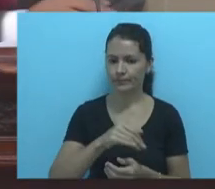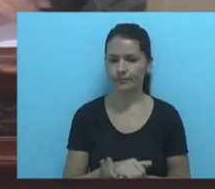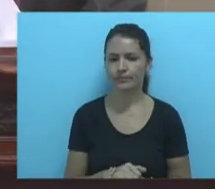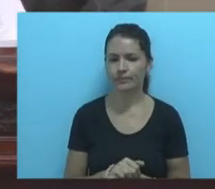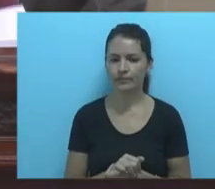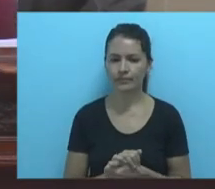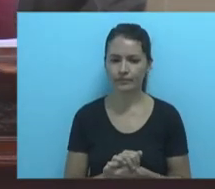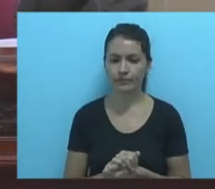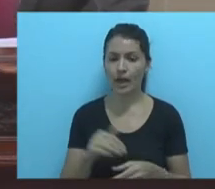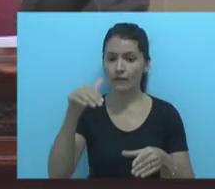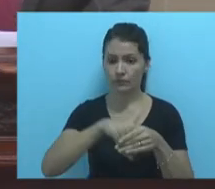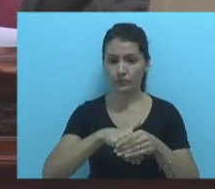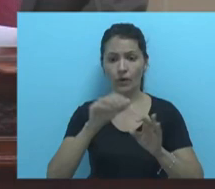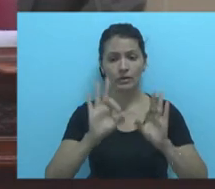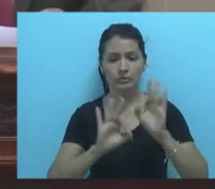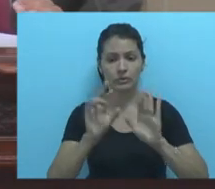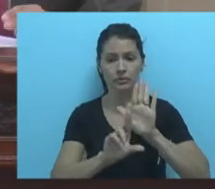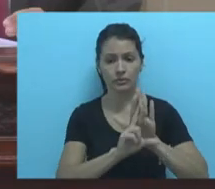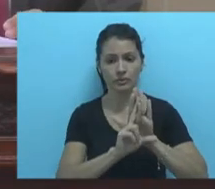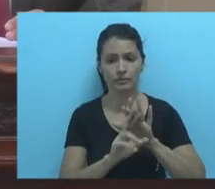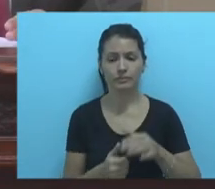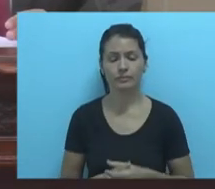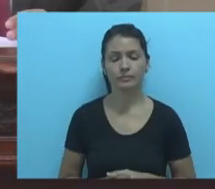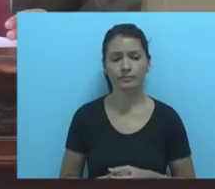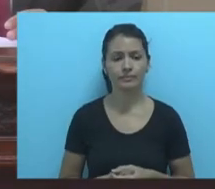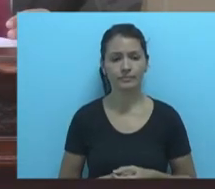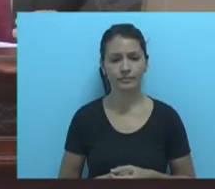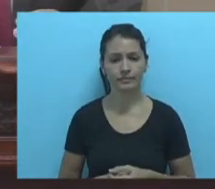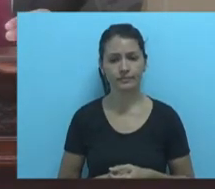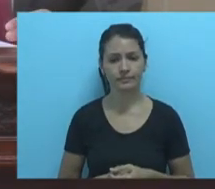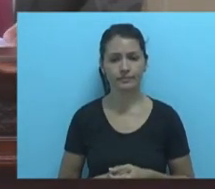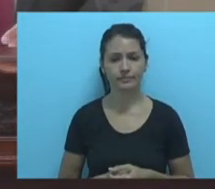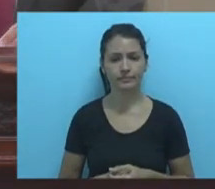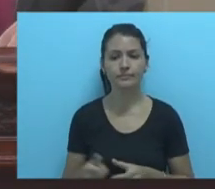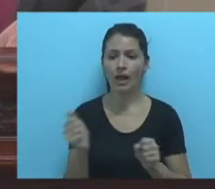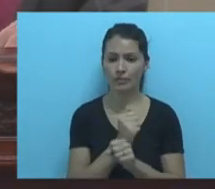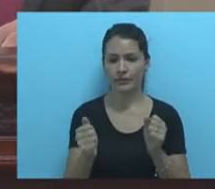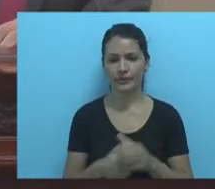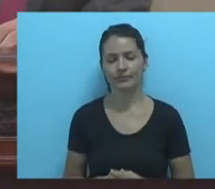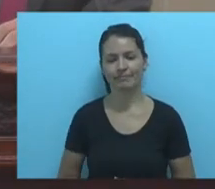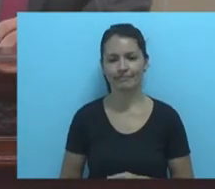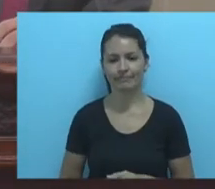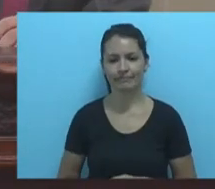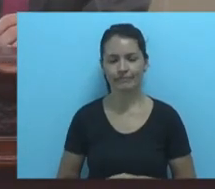resulta aprobado. A consideración el proyecto de resolución a votación resulta